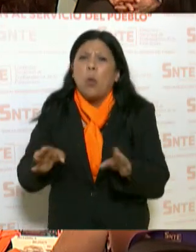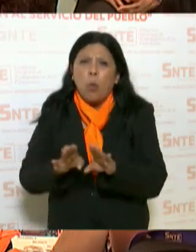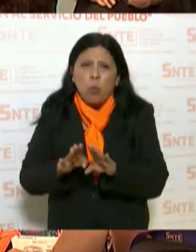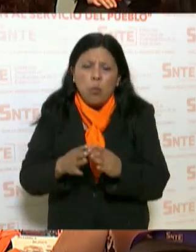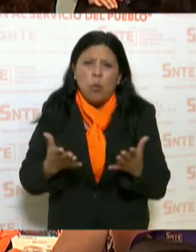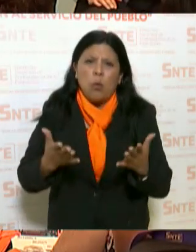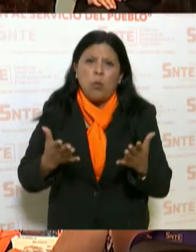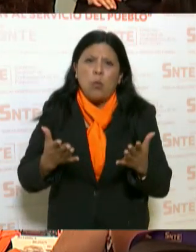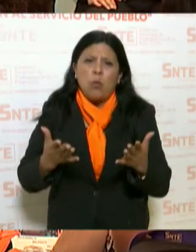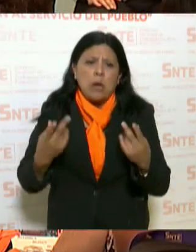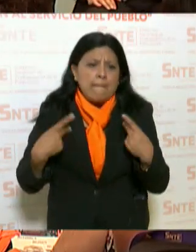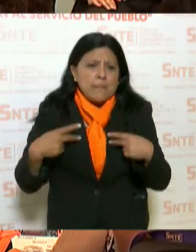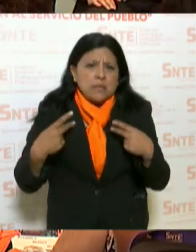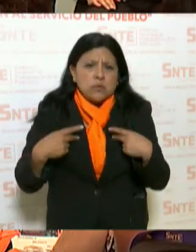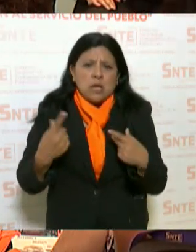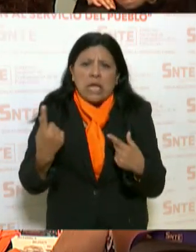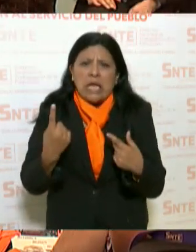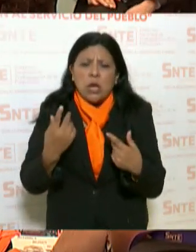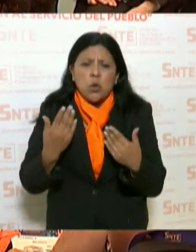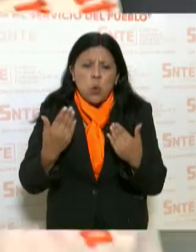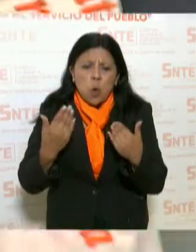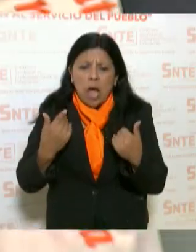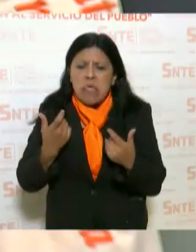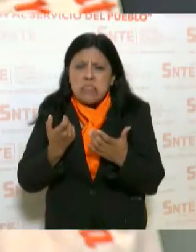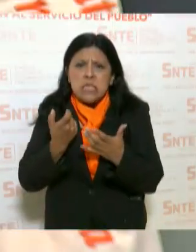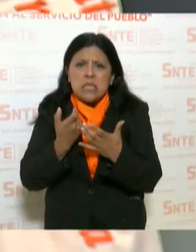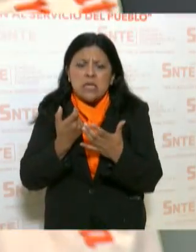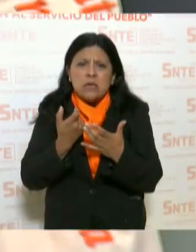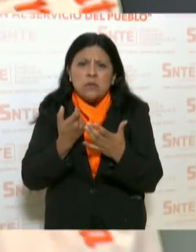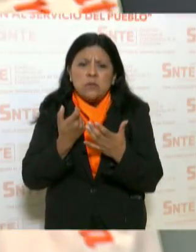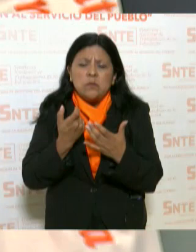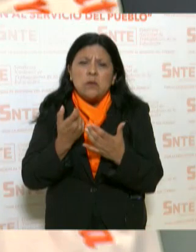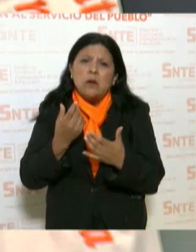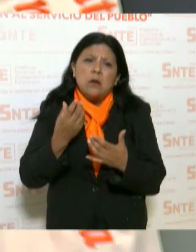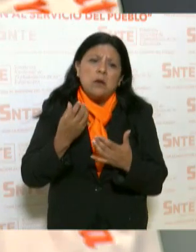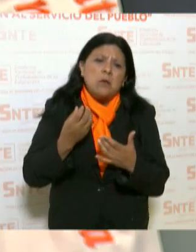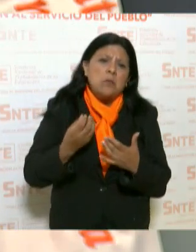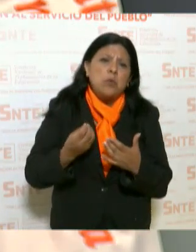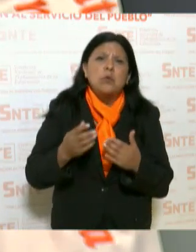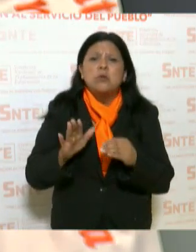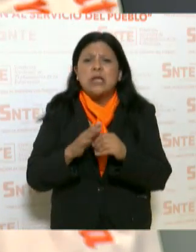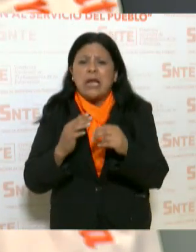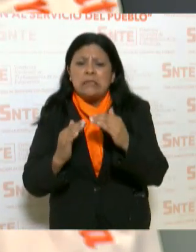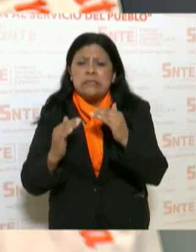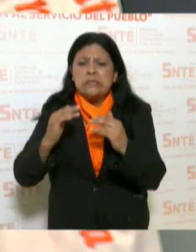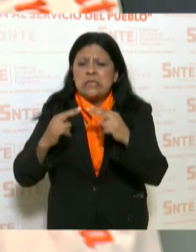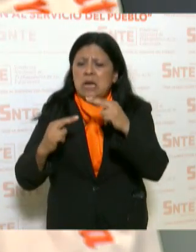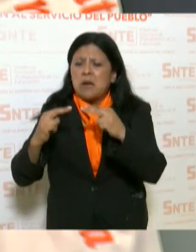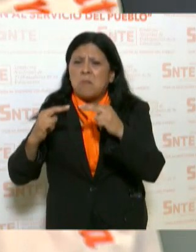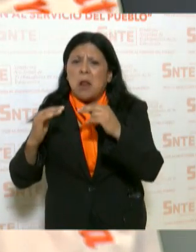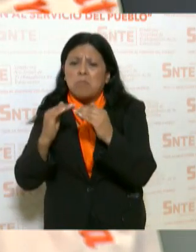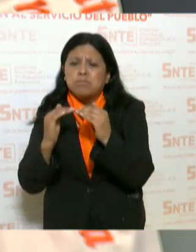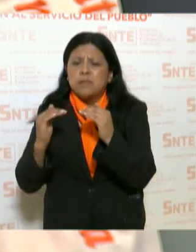una gente de clase media baja, clase media media, para pagar colegiatura